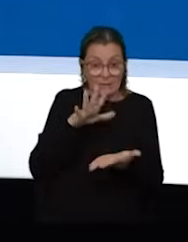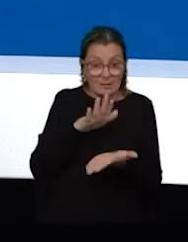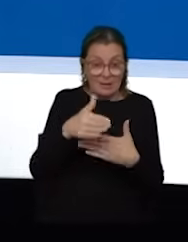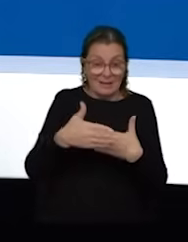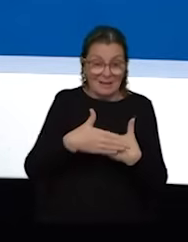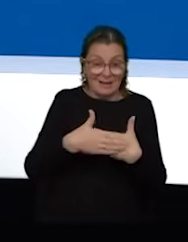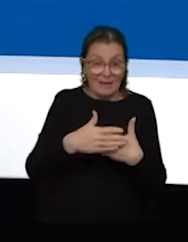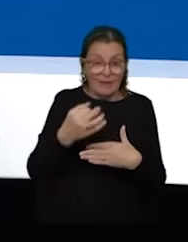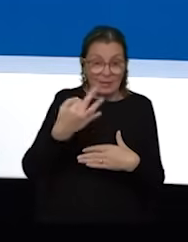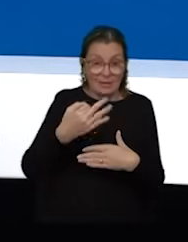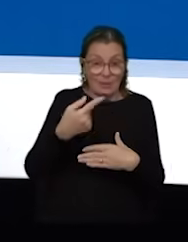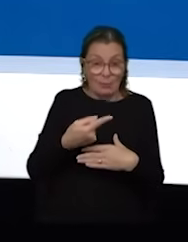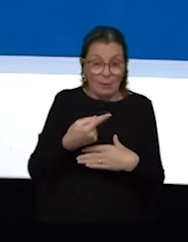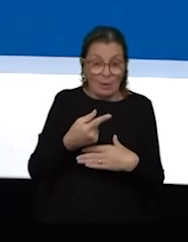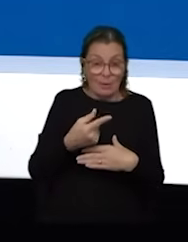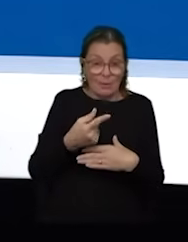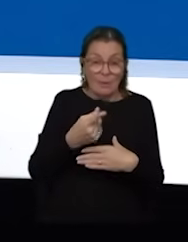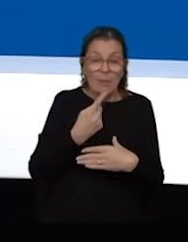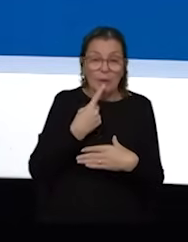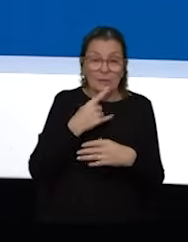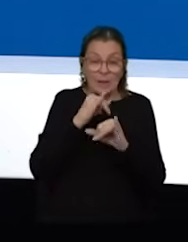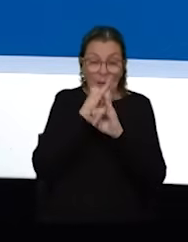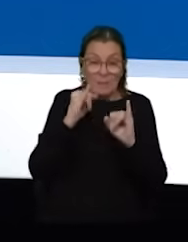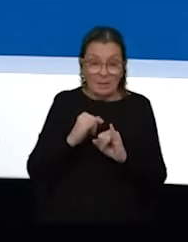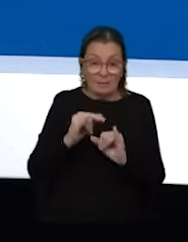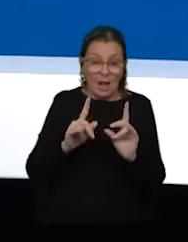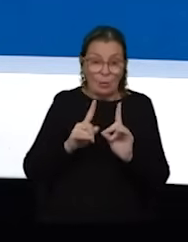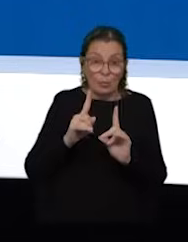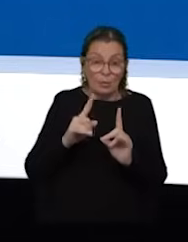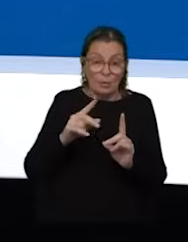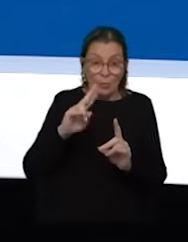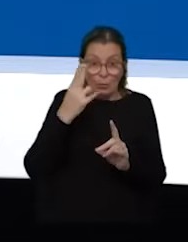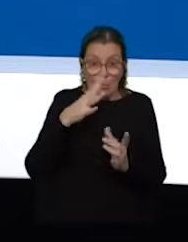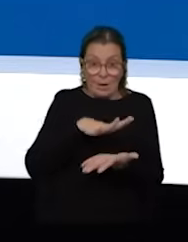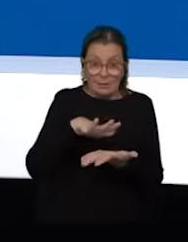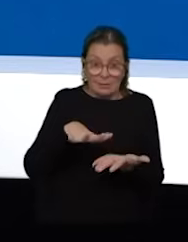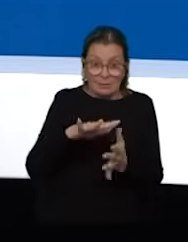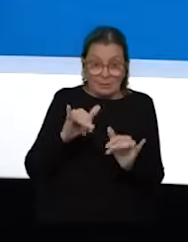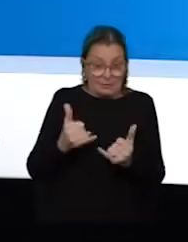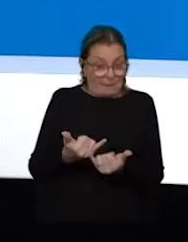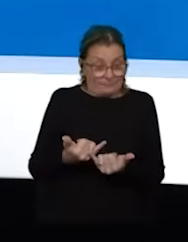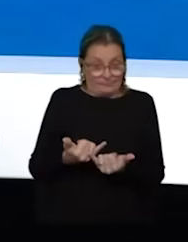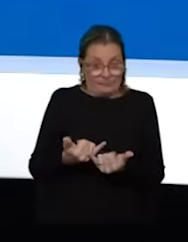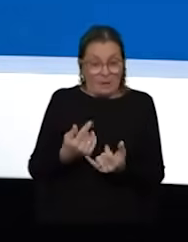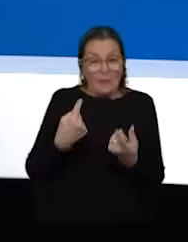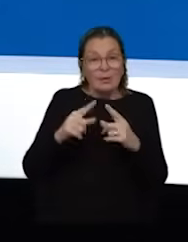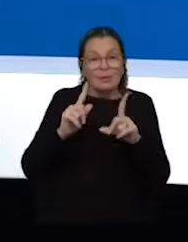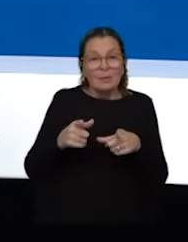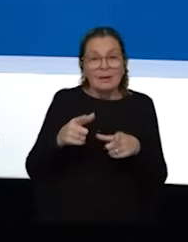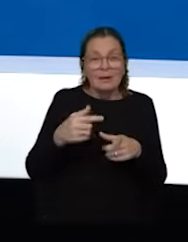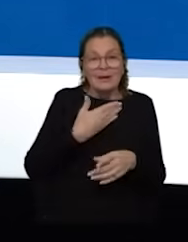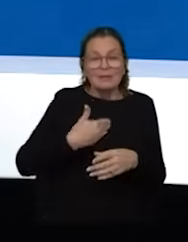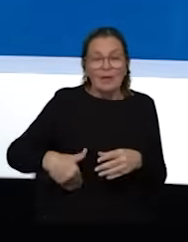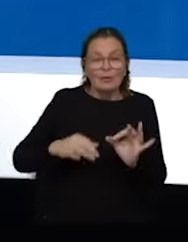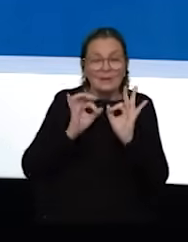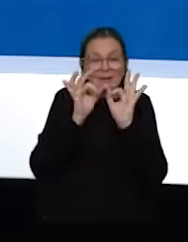realidad primero Tenemos que tener una política de pacificación de algunos territorios en Uruguay urgente urgente Pero también es cierto que el estado tiene